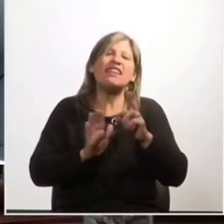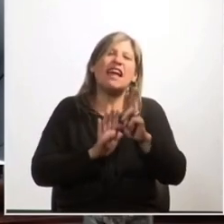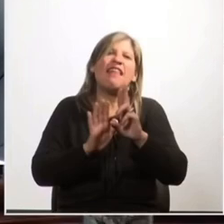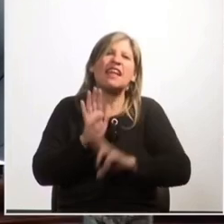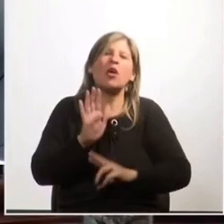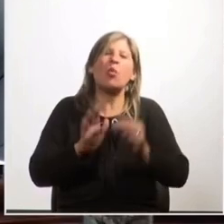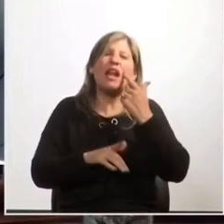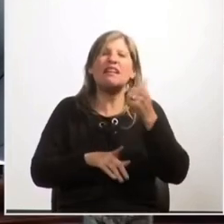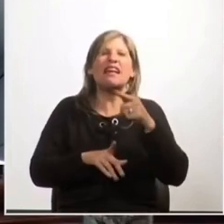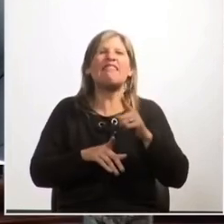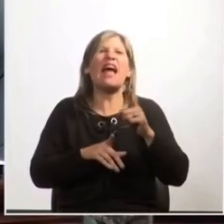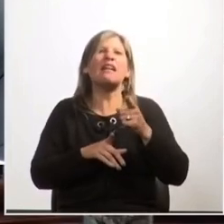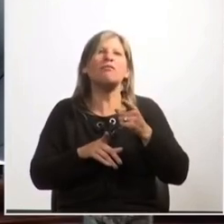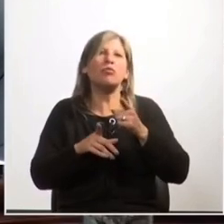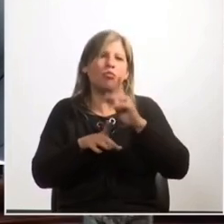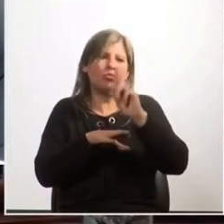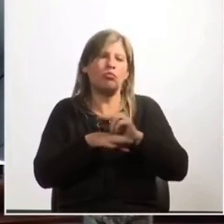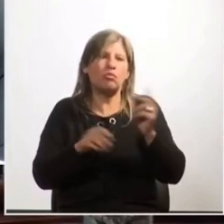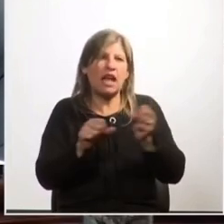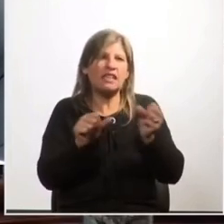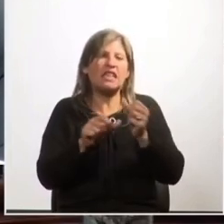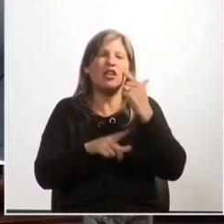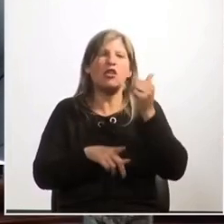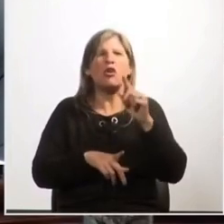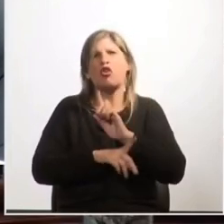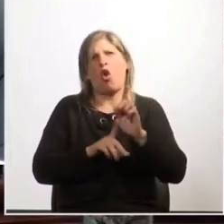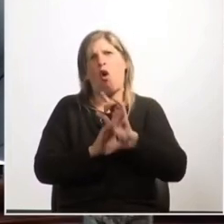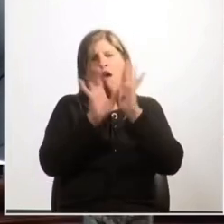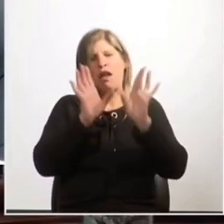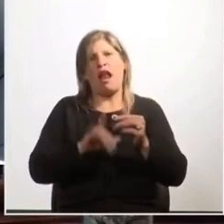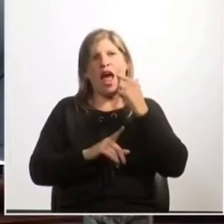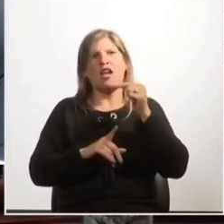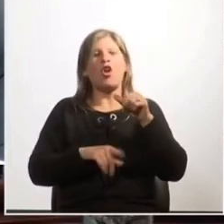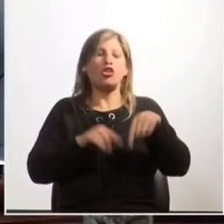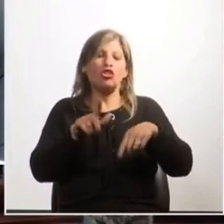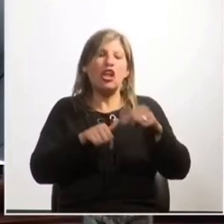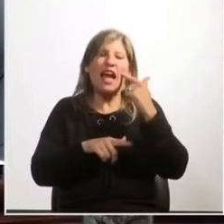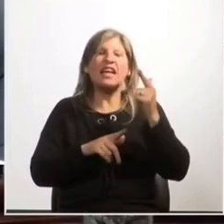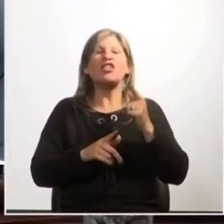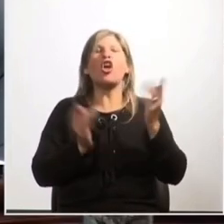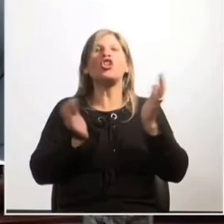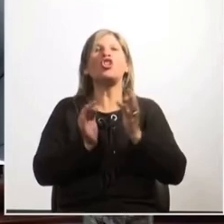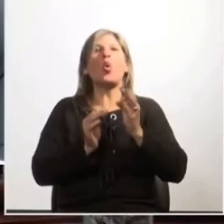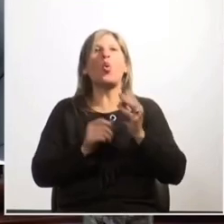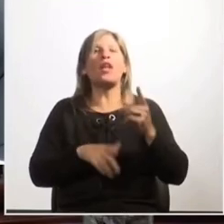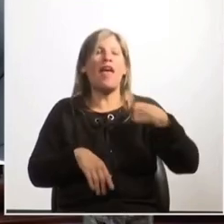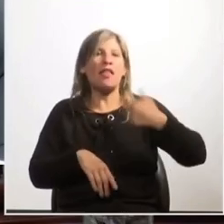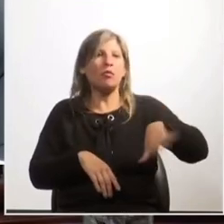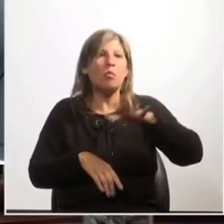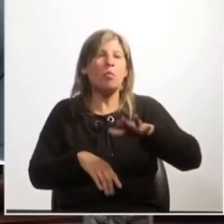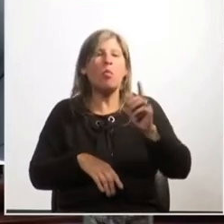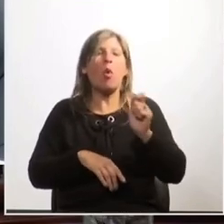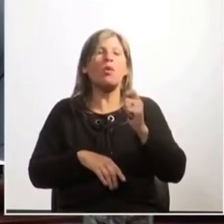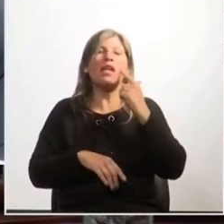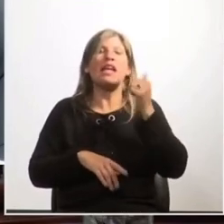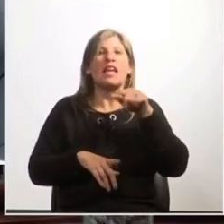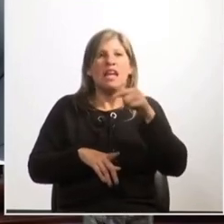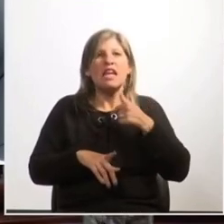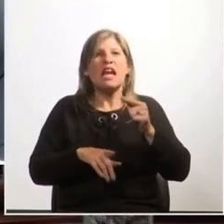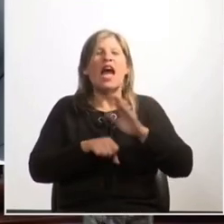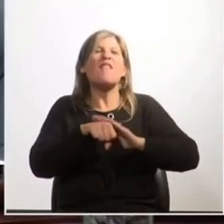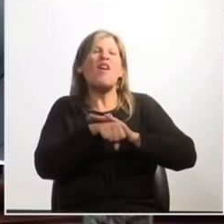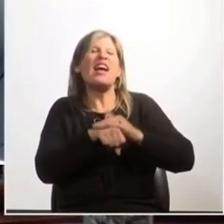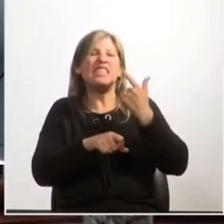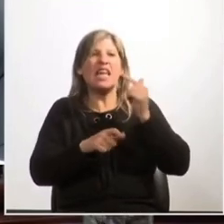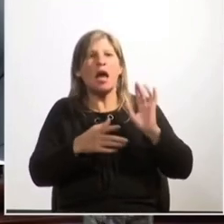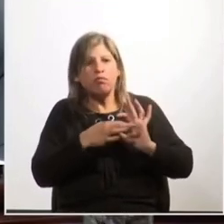aplicando? No está claro. La gestión de la seguridad pública se mueve en base a impulsos principalmente voluntaristas,